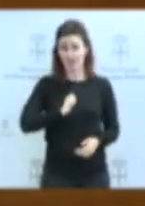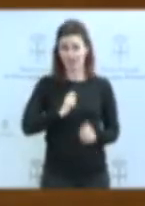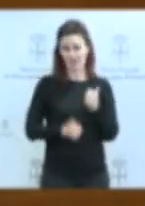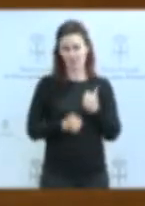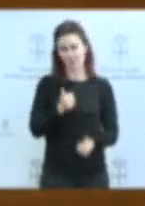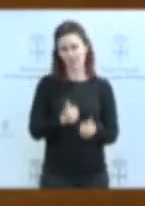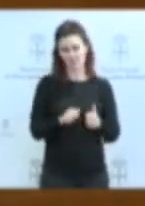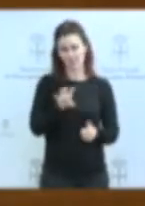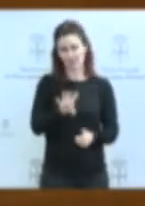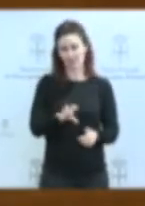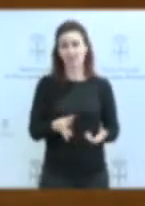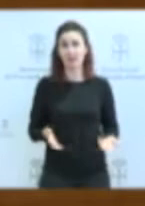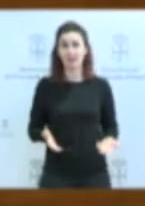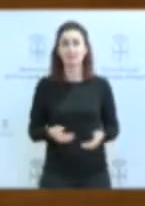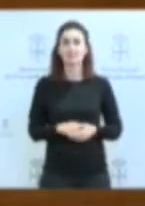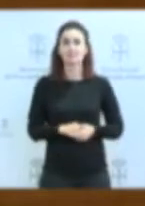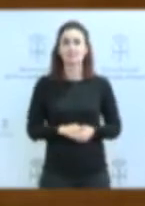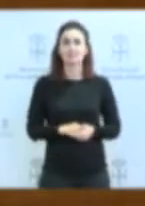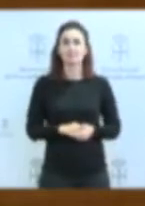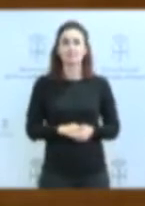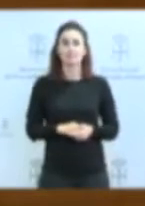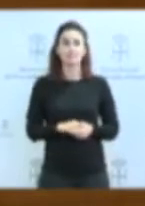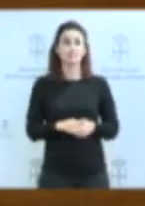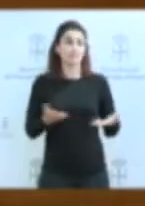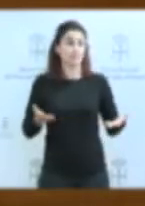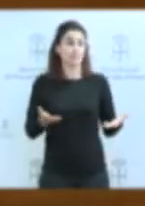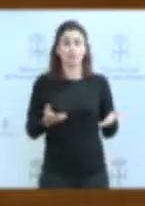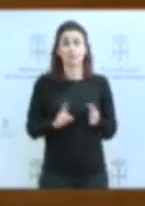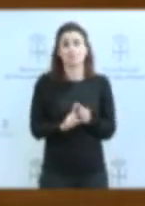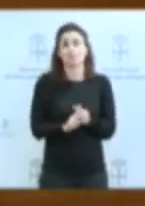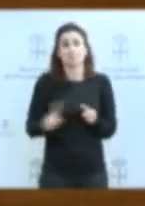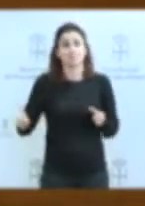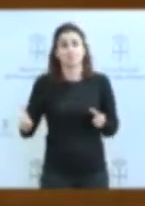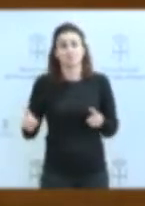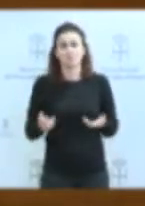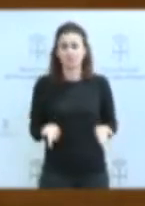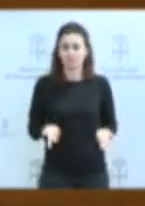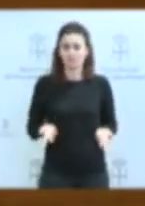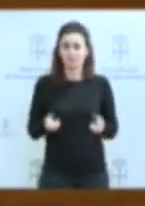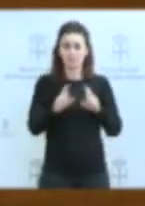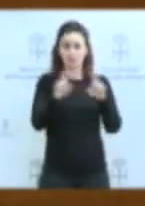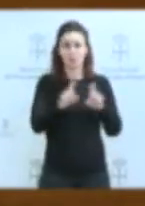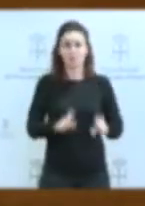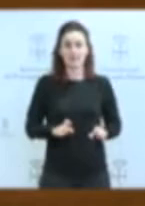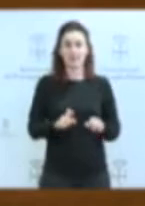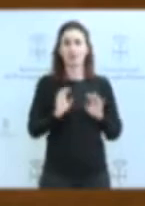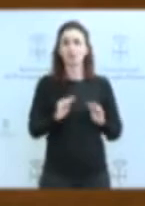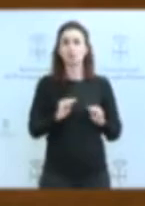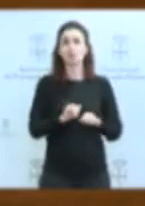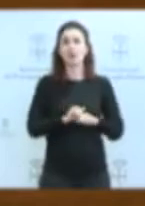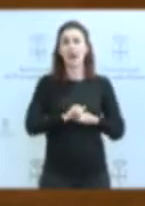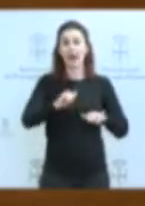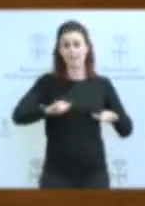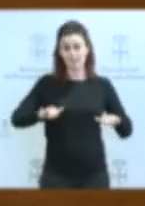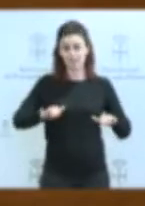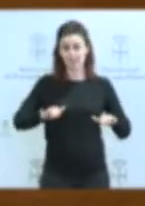trata de un parámetro excluyente y para compañías que tienen aviones en sus flotas parados, algo que es extraño en